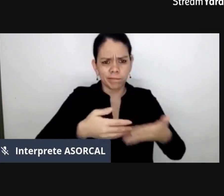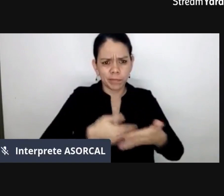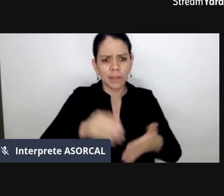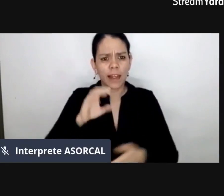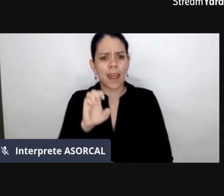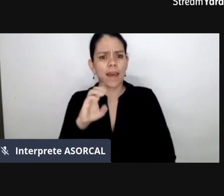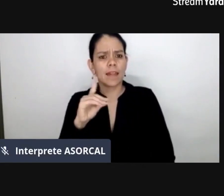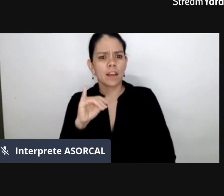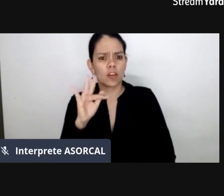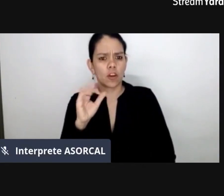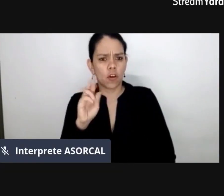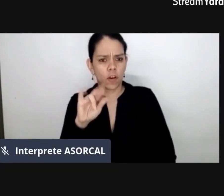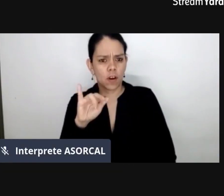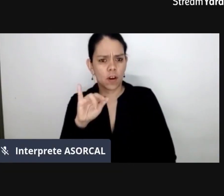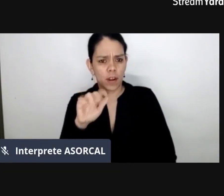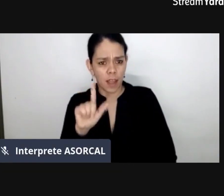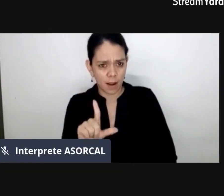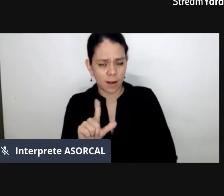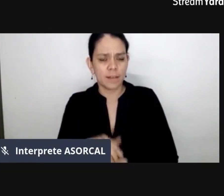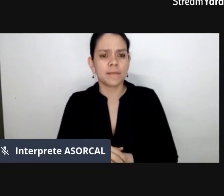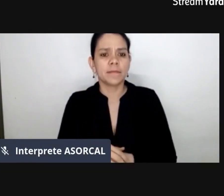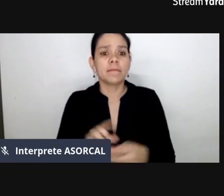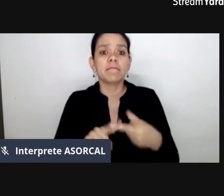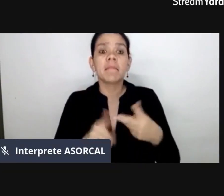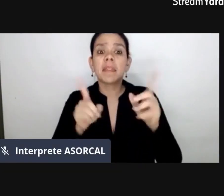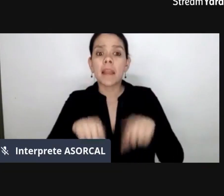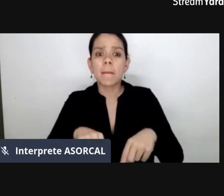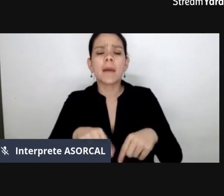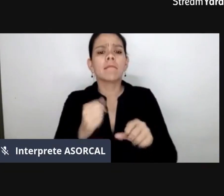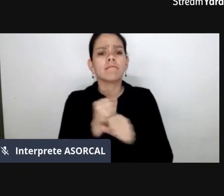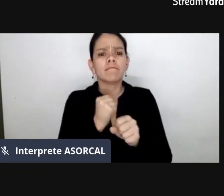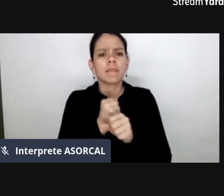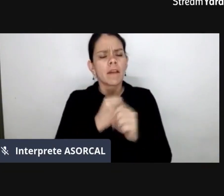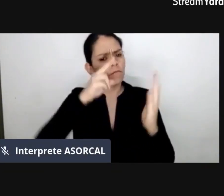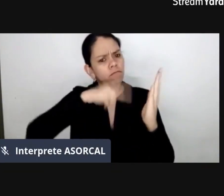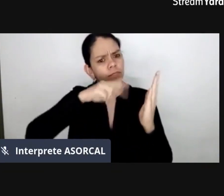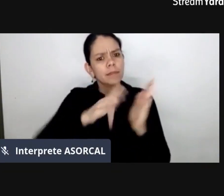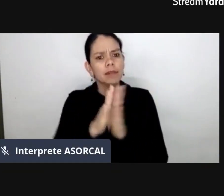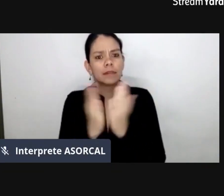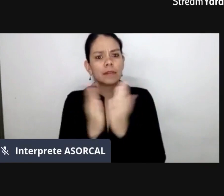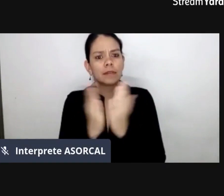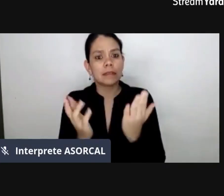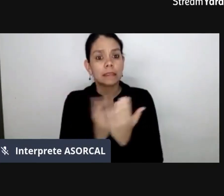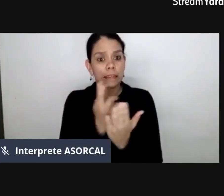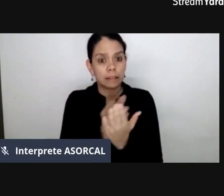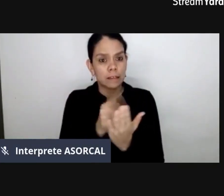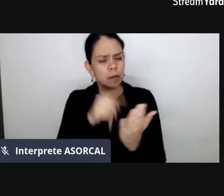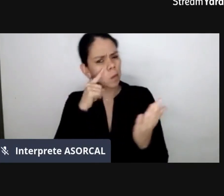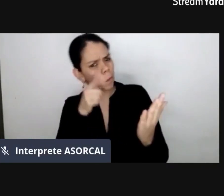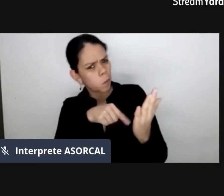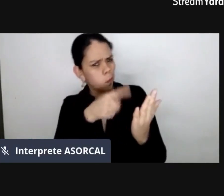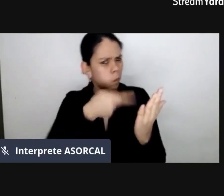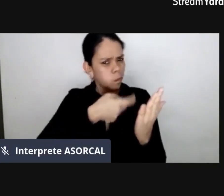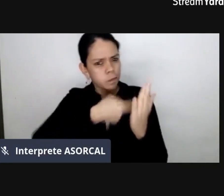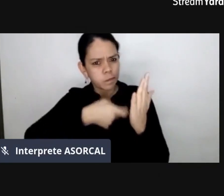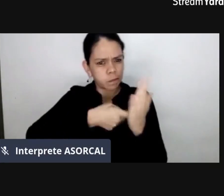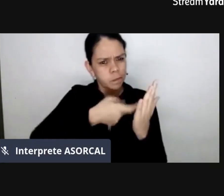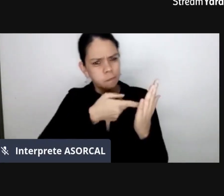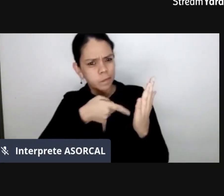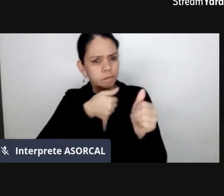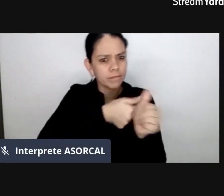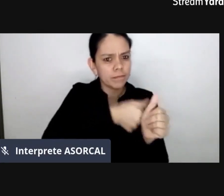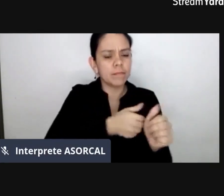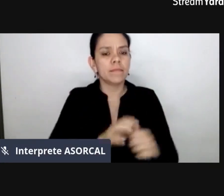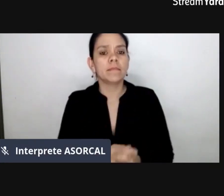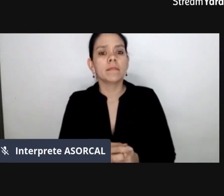editor de la revista Teoría y Praxis de la Universidad Don Bosco, profesor de Historia del Arte y la Cultura y de Introducción a la Historia en